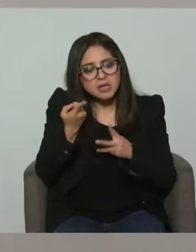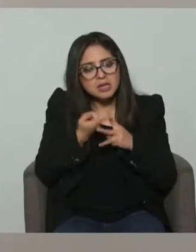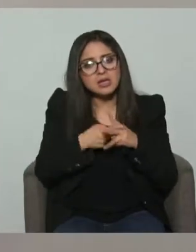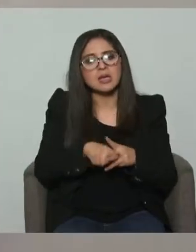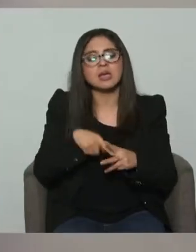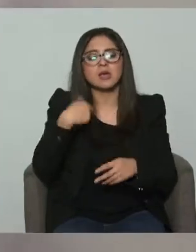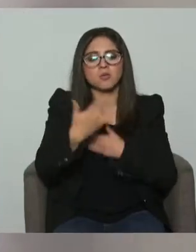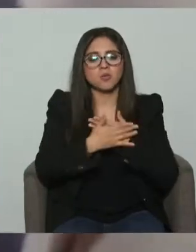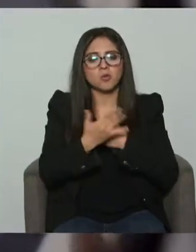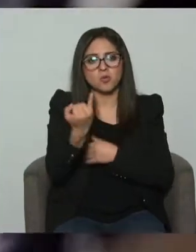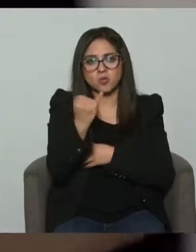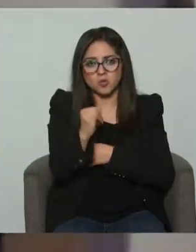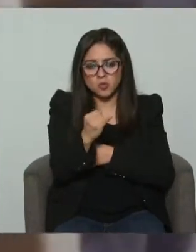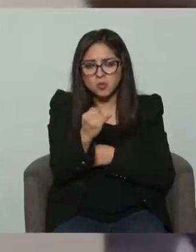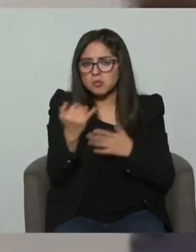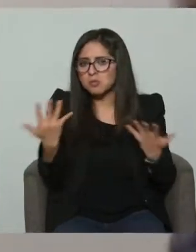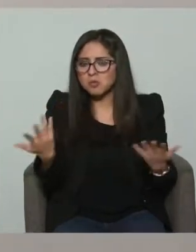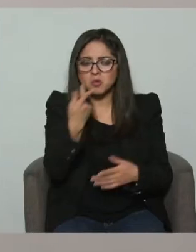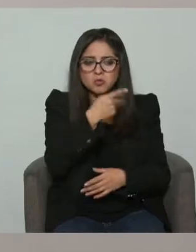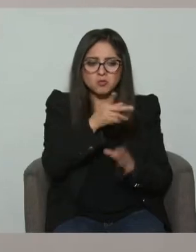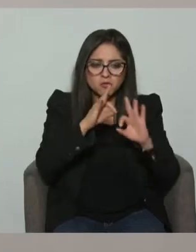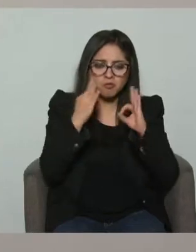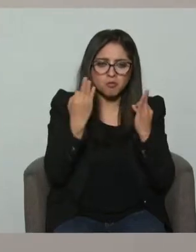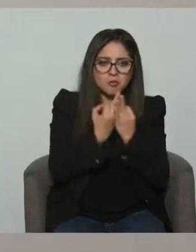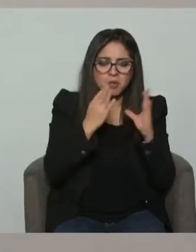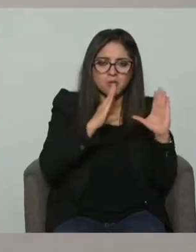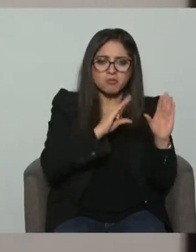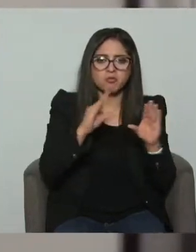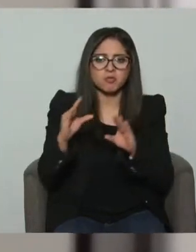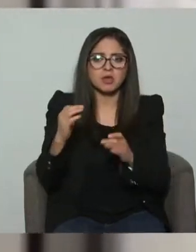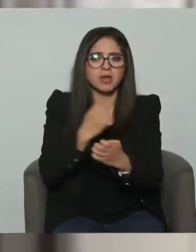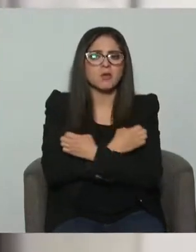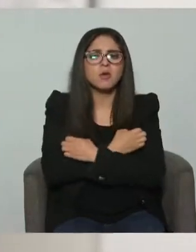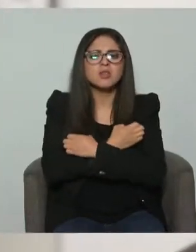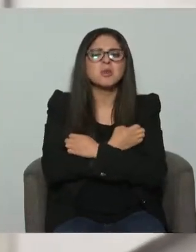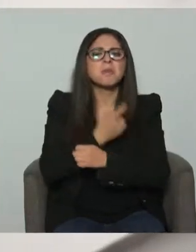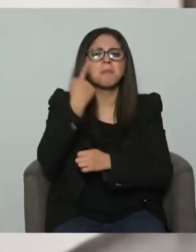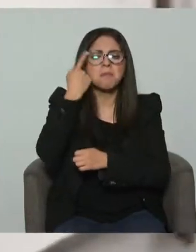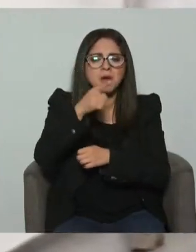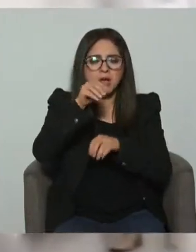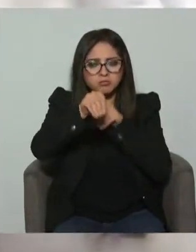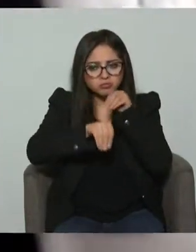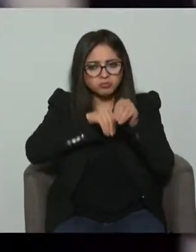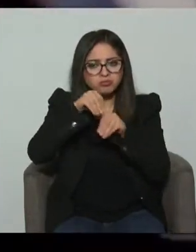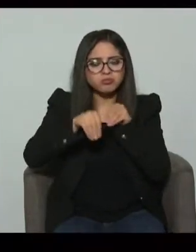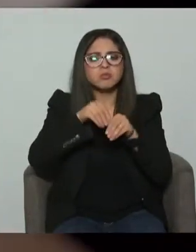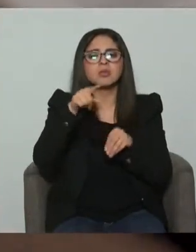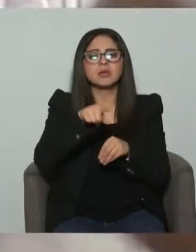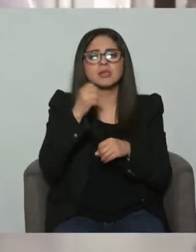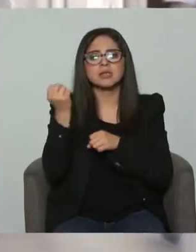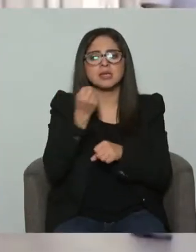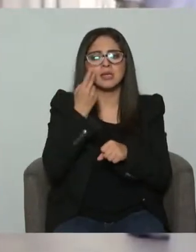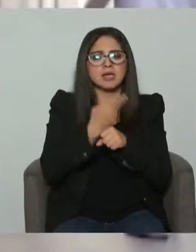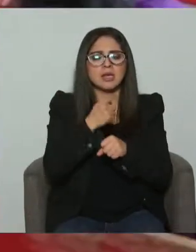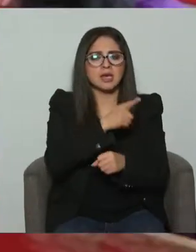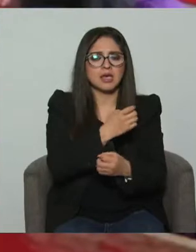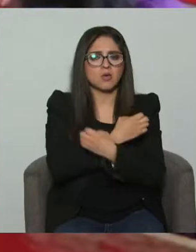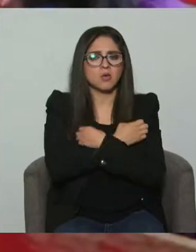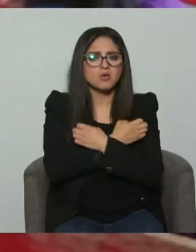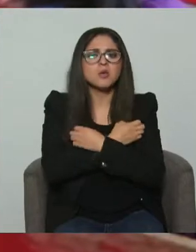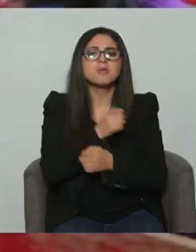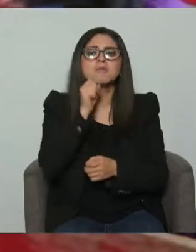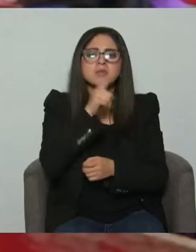junio próximo. Estamos hablando de un modelo educativo que ha sido diseñado en conjunto entre las Secretarías de Educación Pública